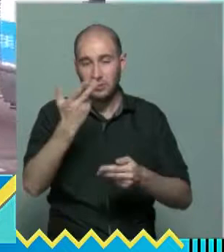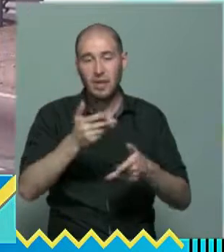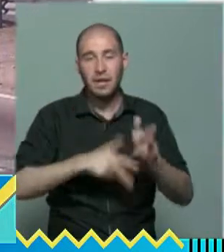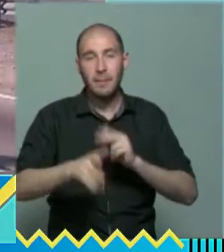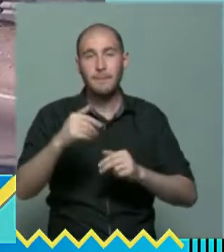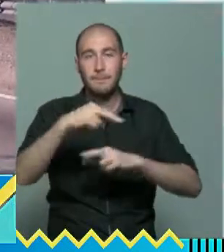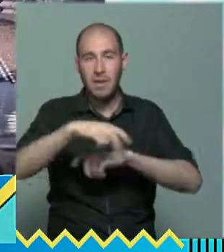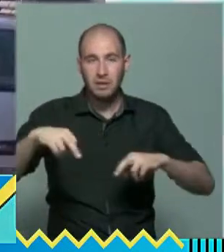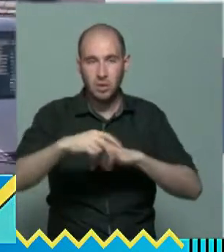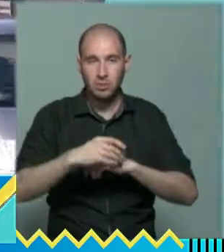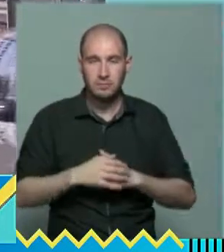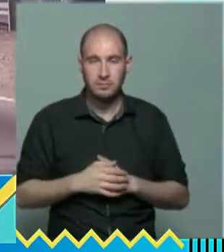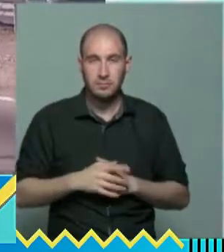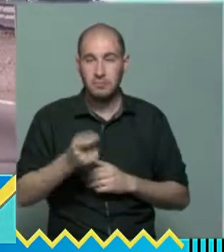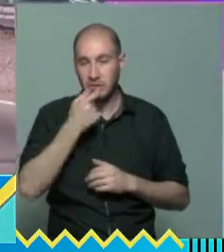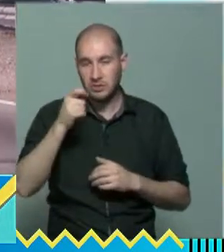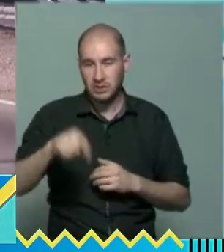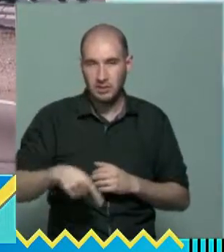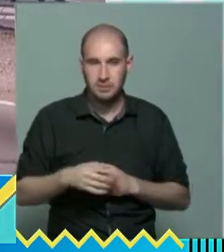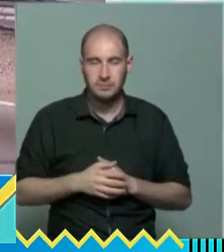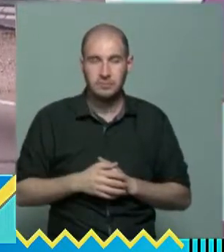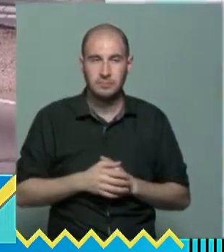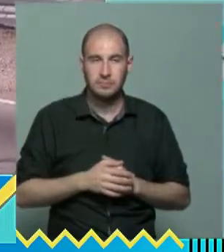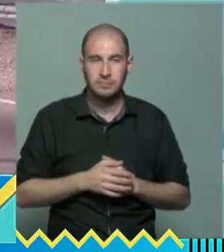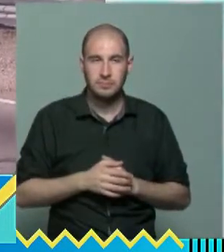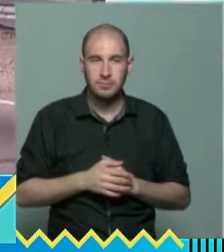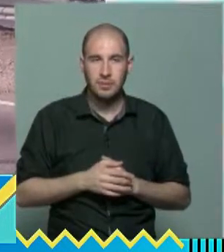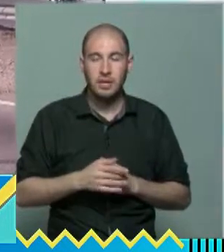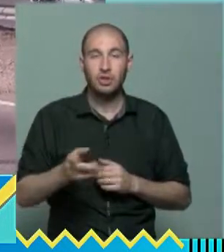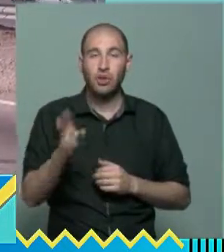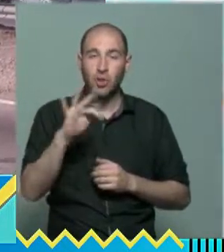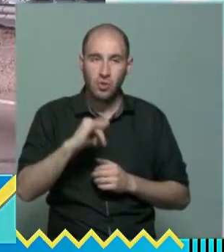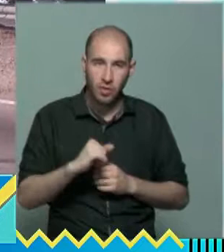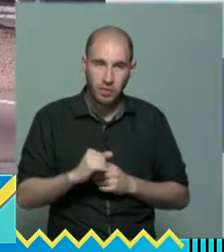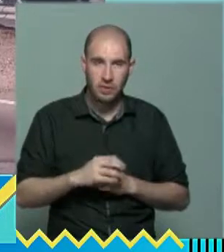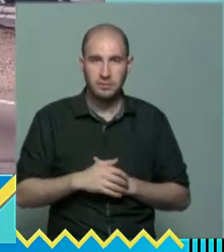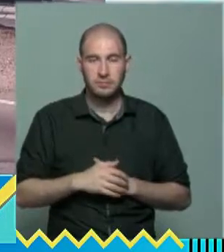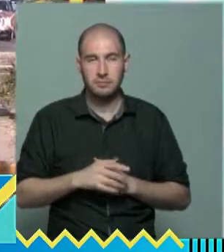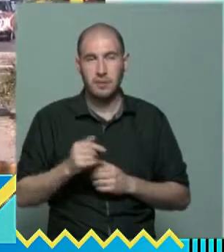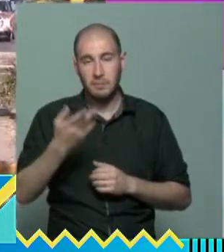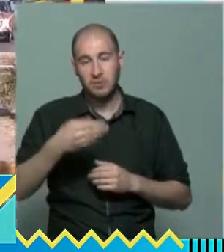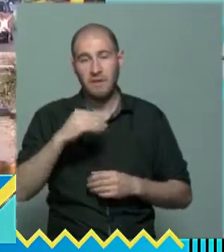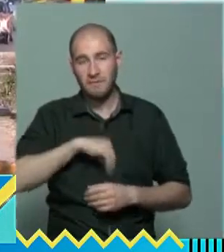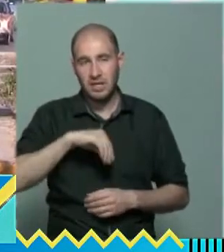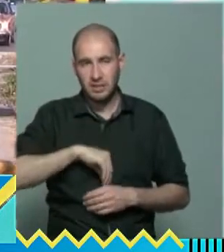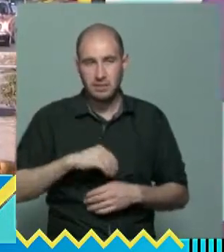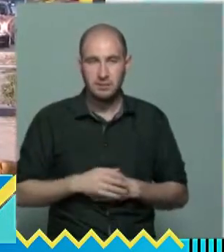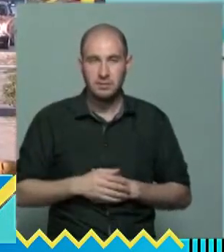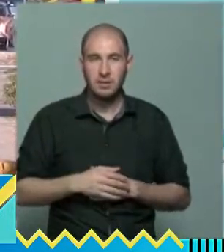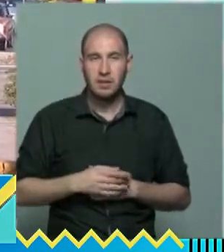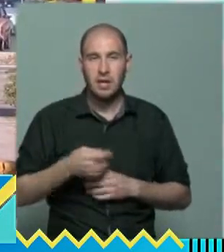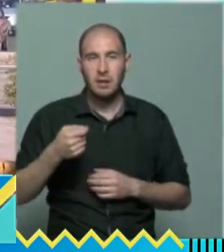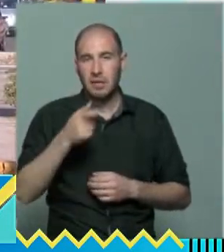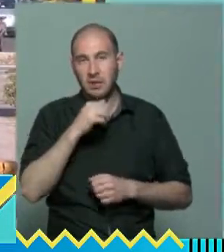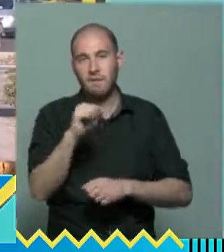el peatón, cuando está en Mendoza. Es decir, acá todos los días nos encontramos con víctimas de asesinos